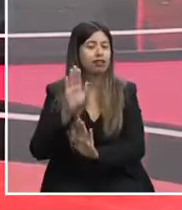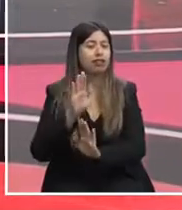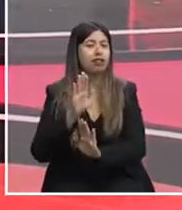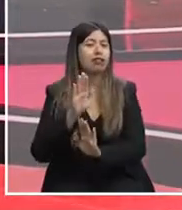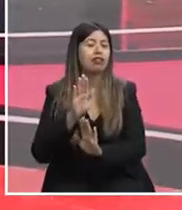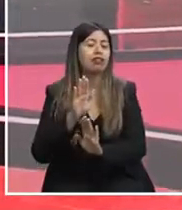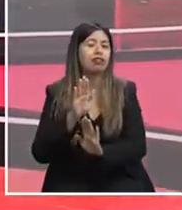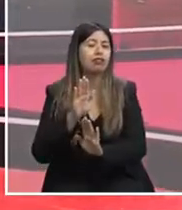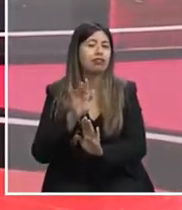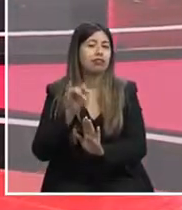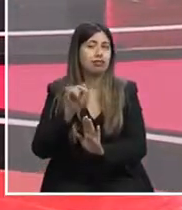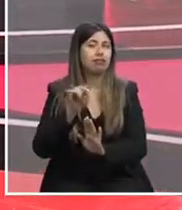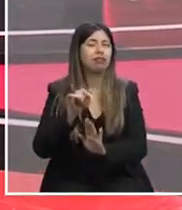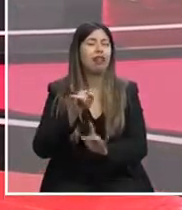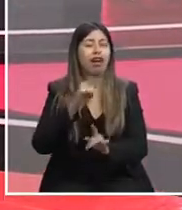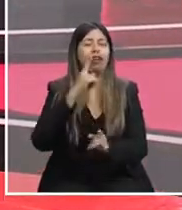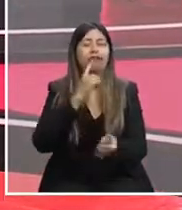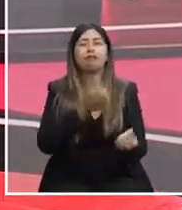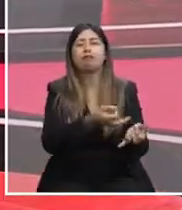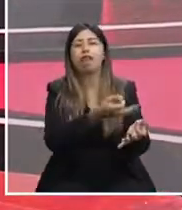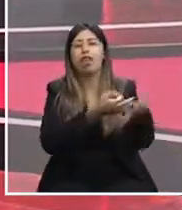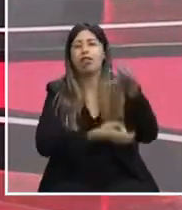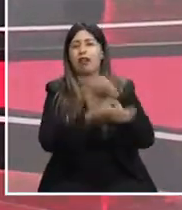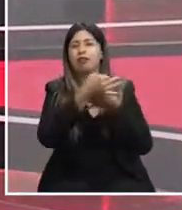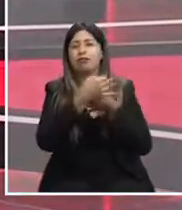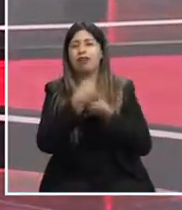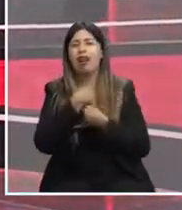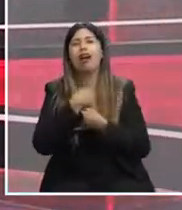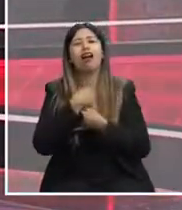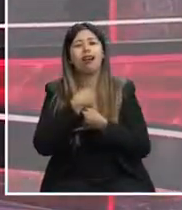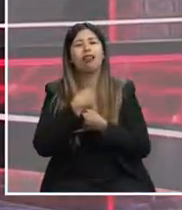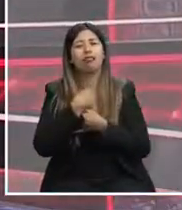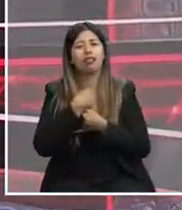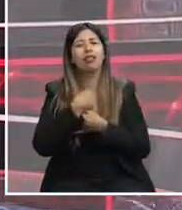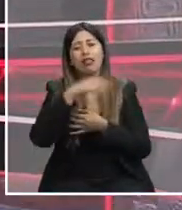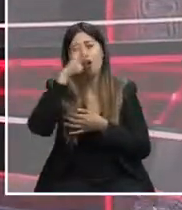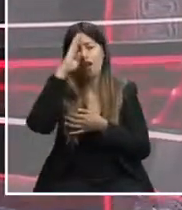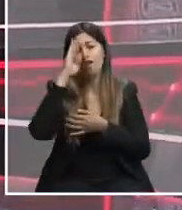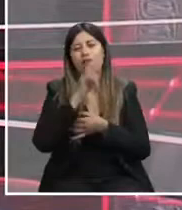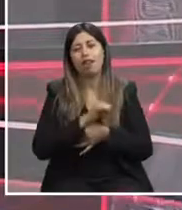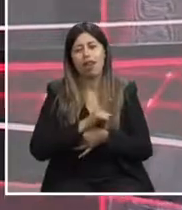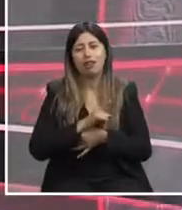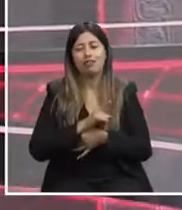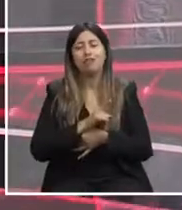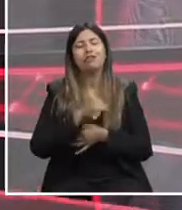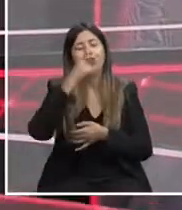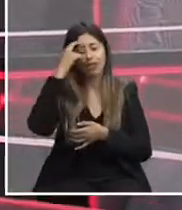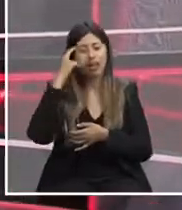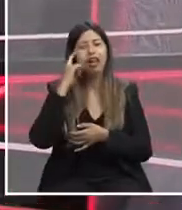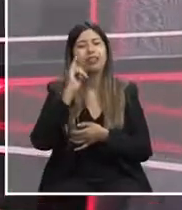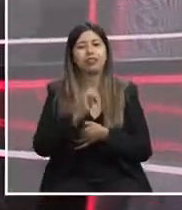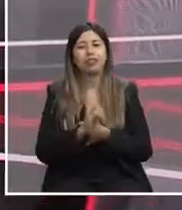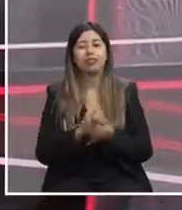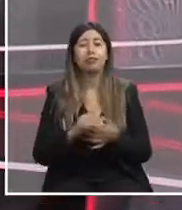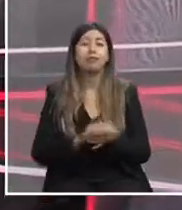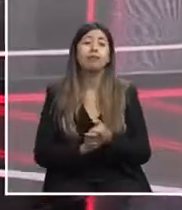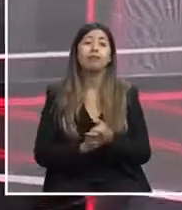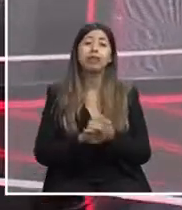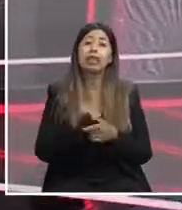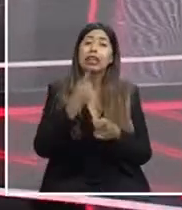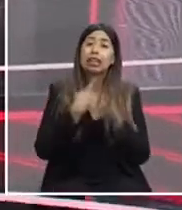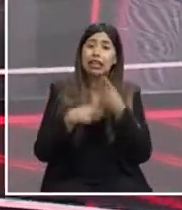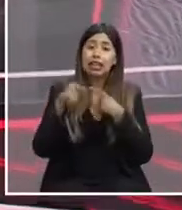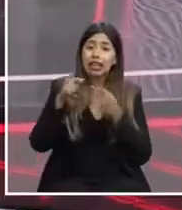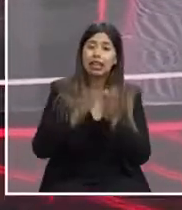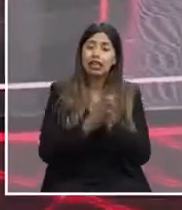para creer aquello que te están diciendo. Entonces, cito el libro de Farhad Manjoo porque es tremendamente interesante para darte